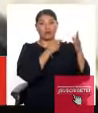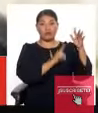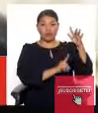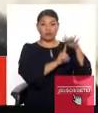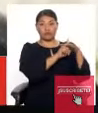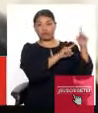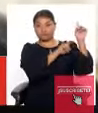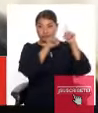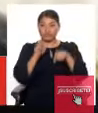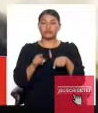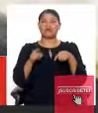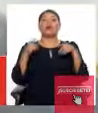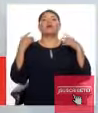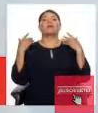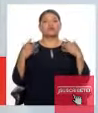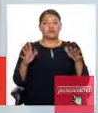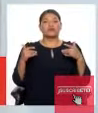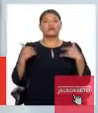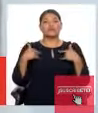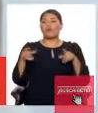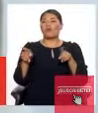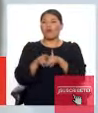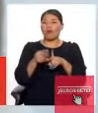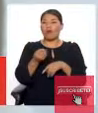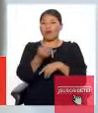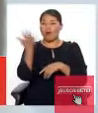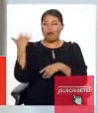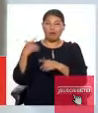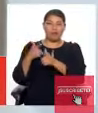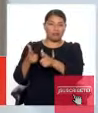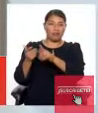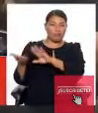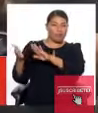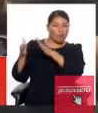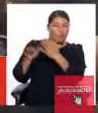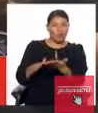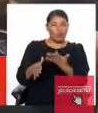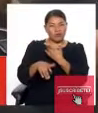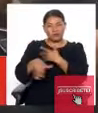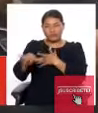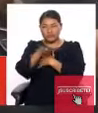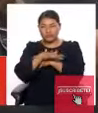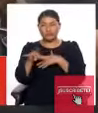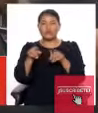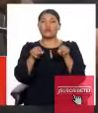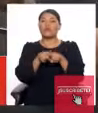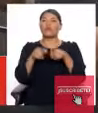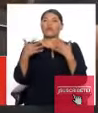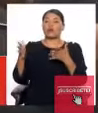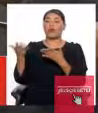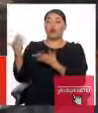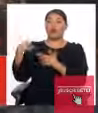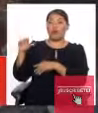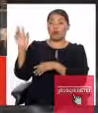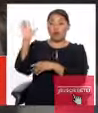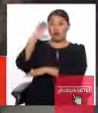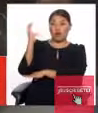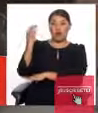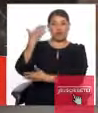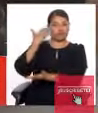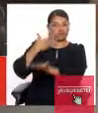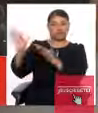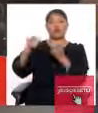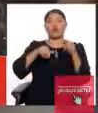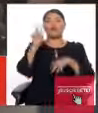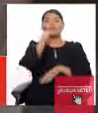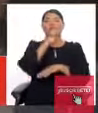en esta línea, definitivamente, con los hechos de sangre que son de conocimiento de ustedes, han sacado de circulación a los colombianos. Estas son